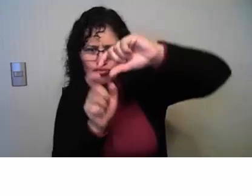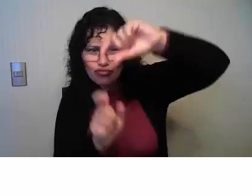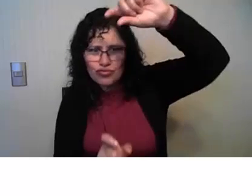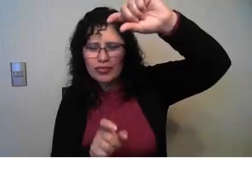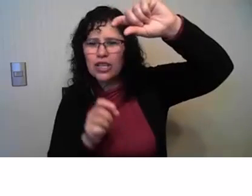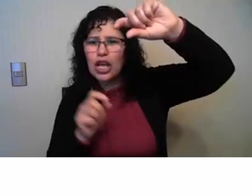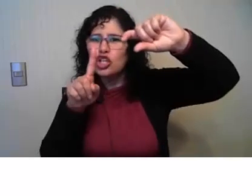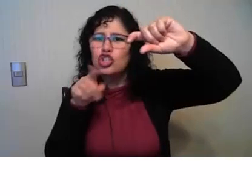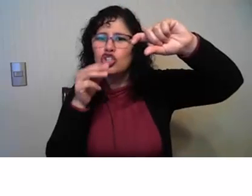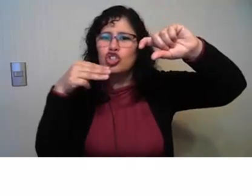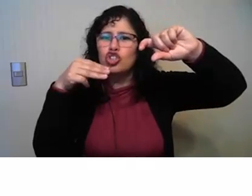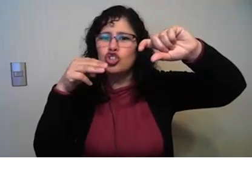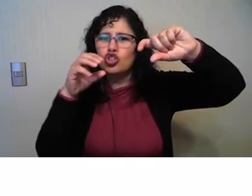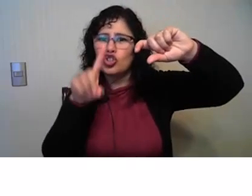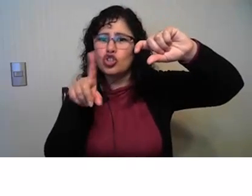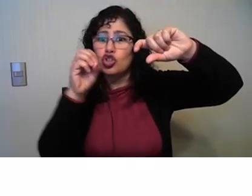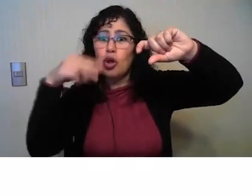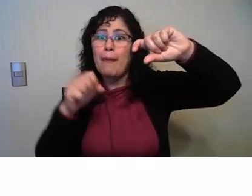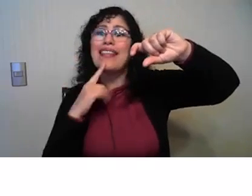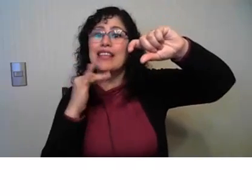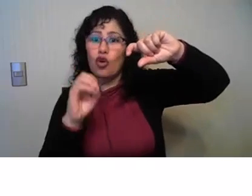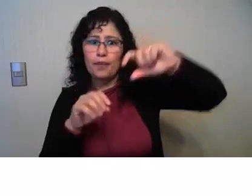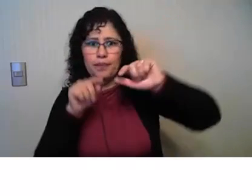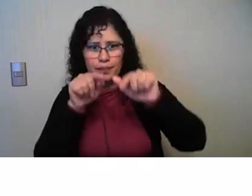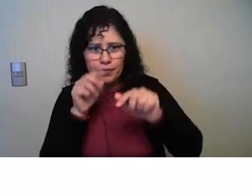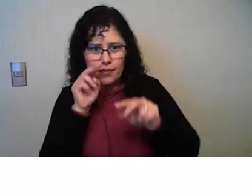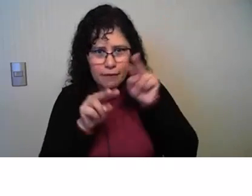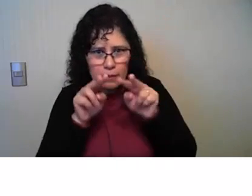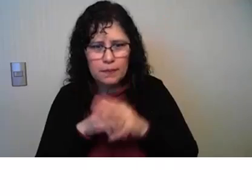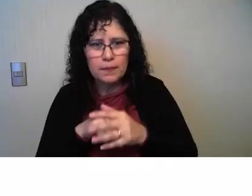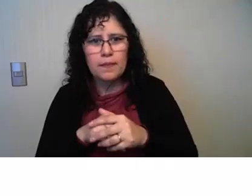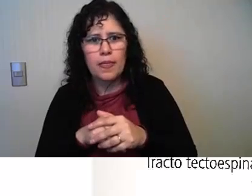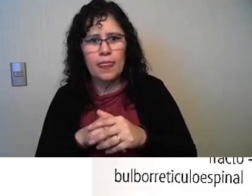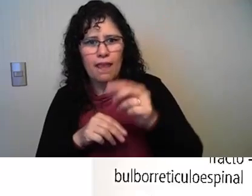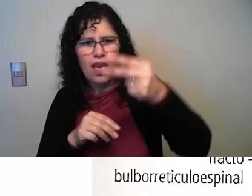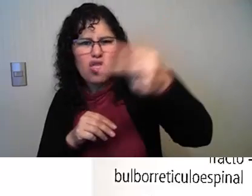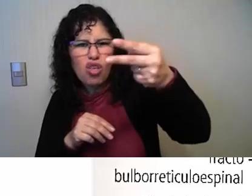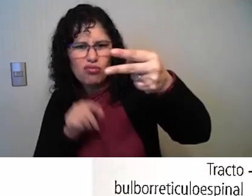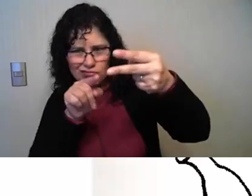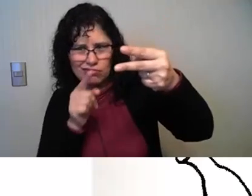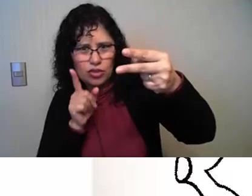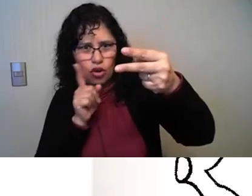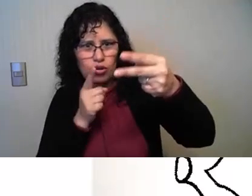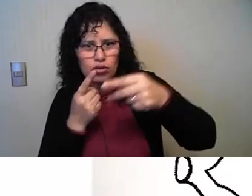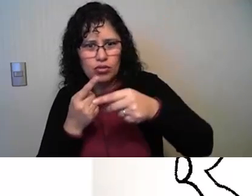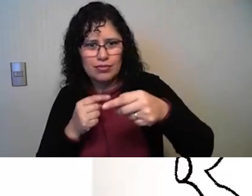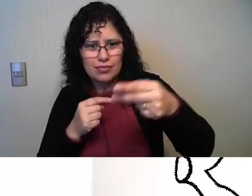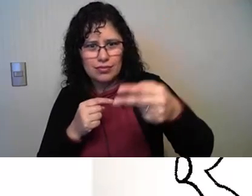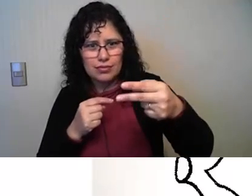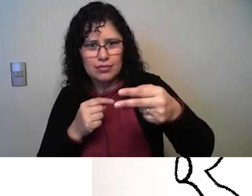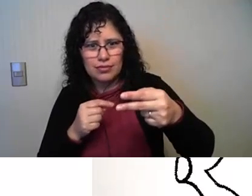modalidad motora somática, y estos que están acá, perdón, estos son una